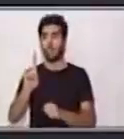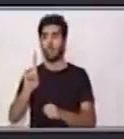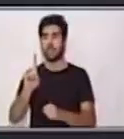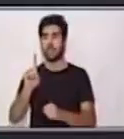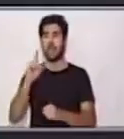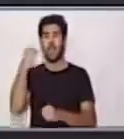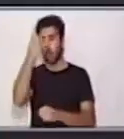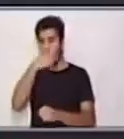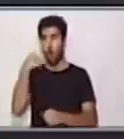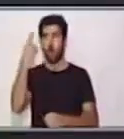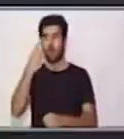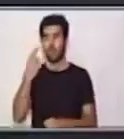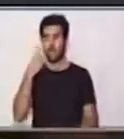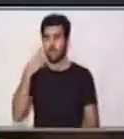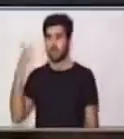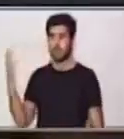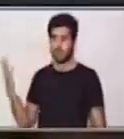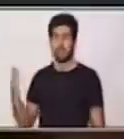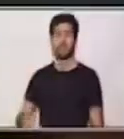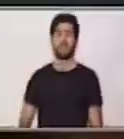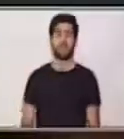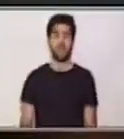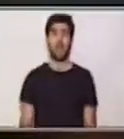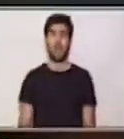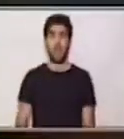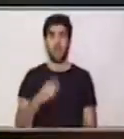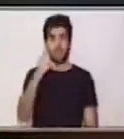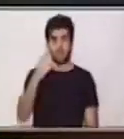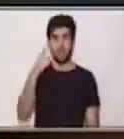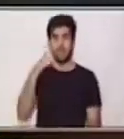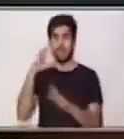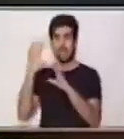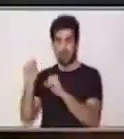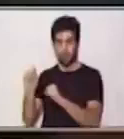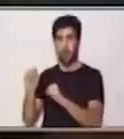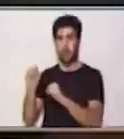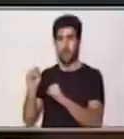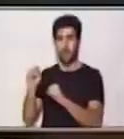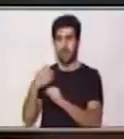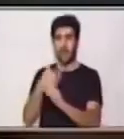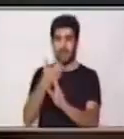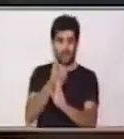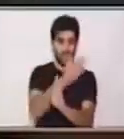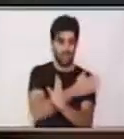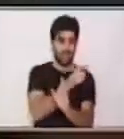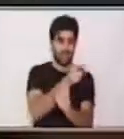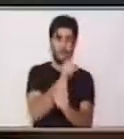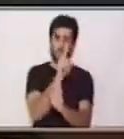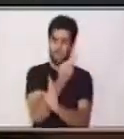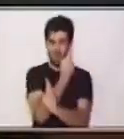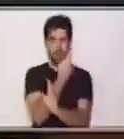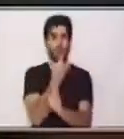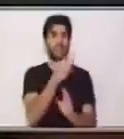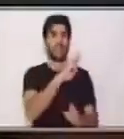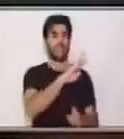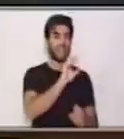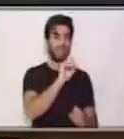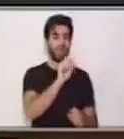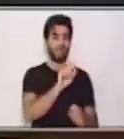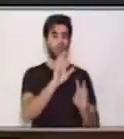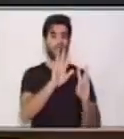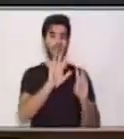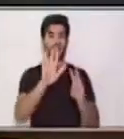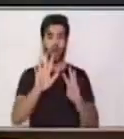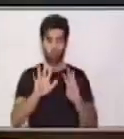30.511 horas. Si nos damos cuenta, la media aritmética nos da 30.78,